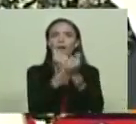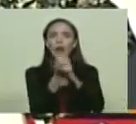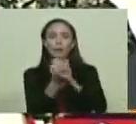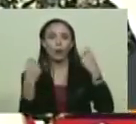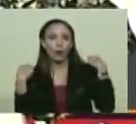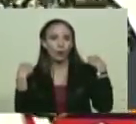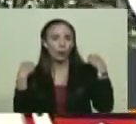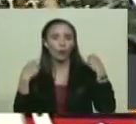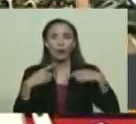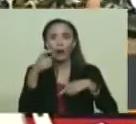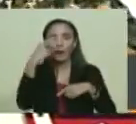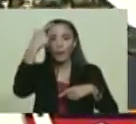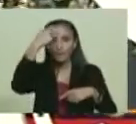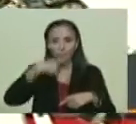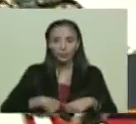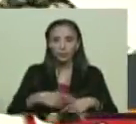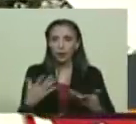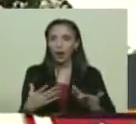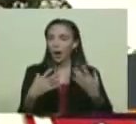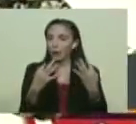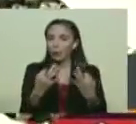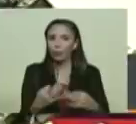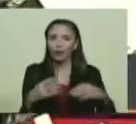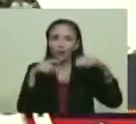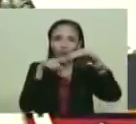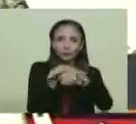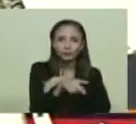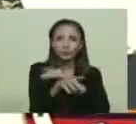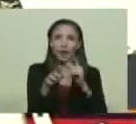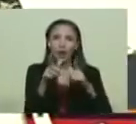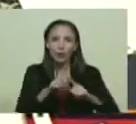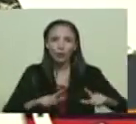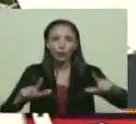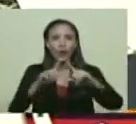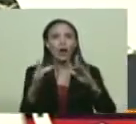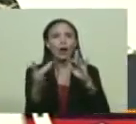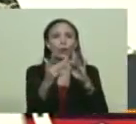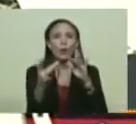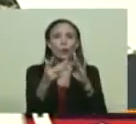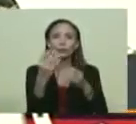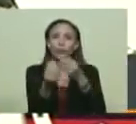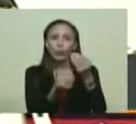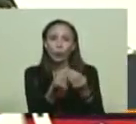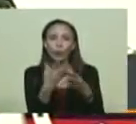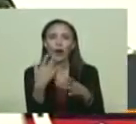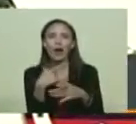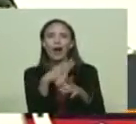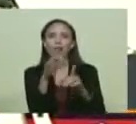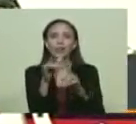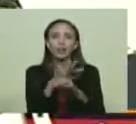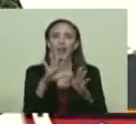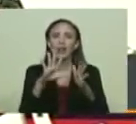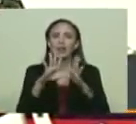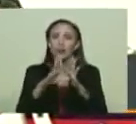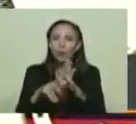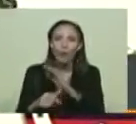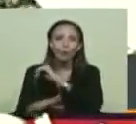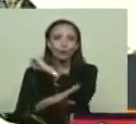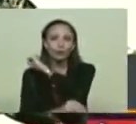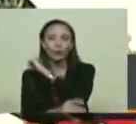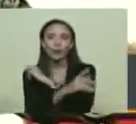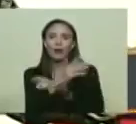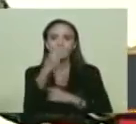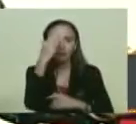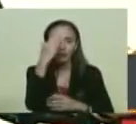como un civil que te metes, te infiltras y conoces a fondo la manera de operar el delito. El